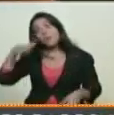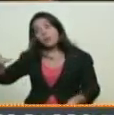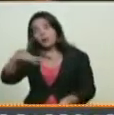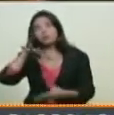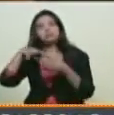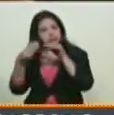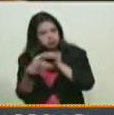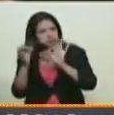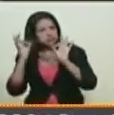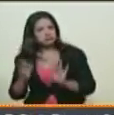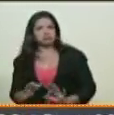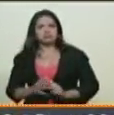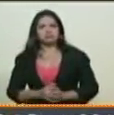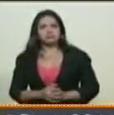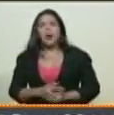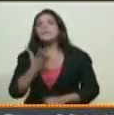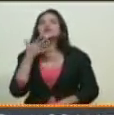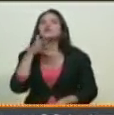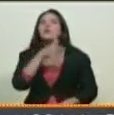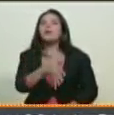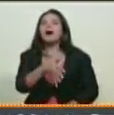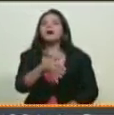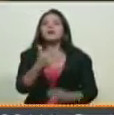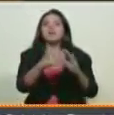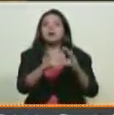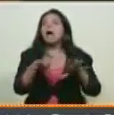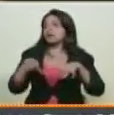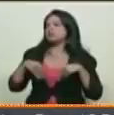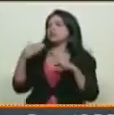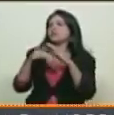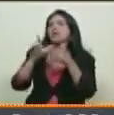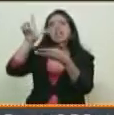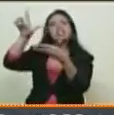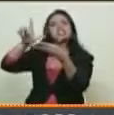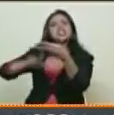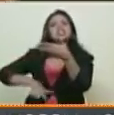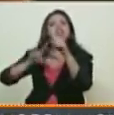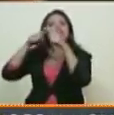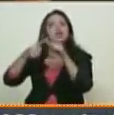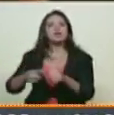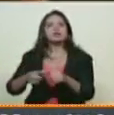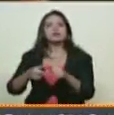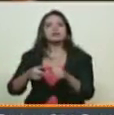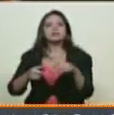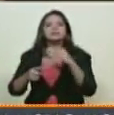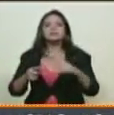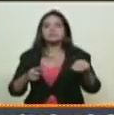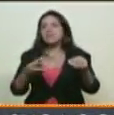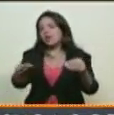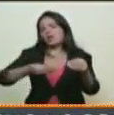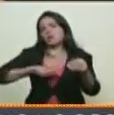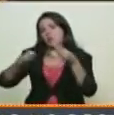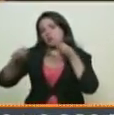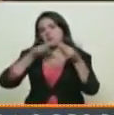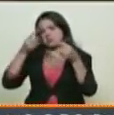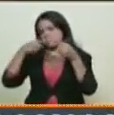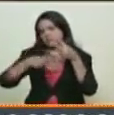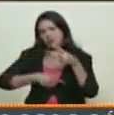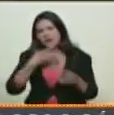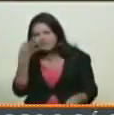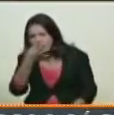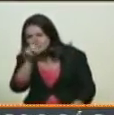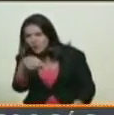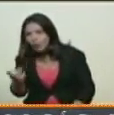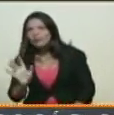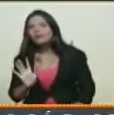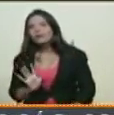adaptó usted llega a una bodega y se afecta transferencia de poder alista todas las cuentas transfiera aquí le damos sus cosas es mentira la verdad que